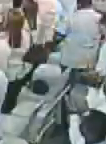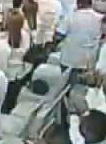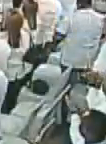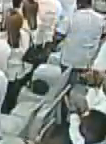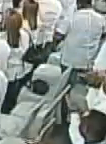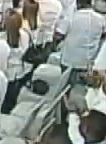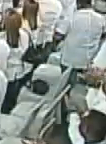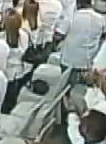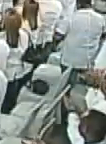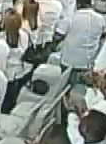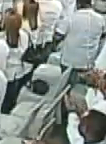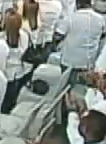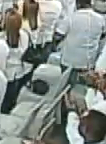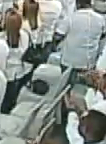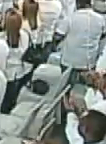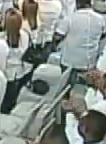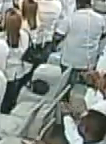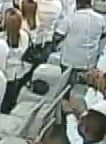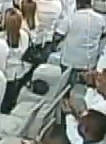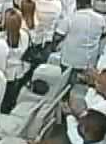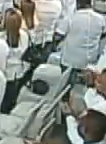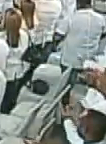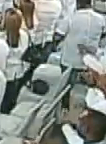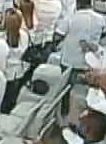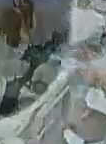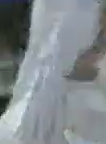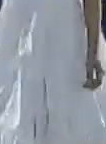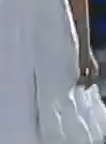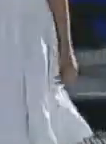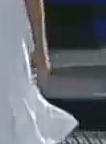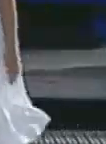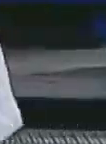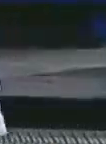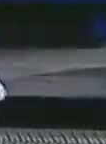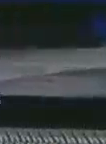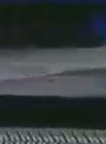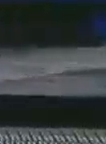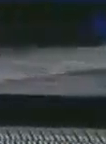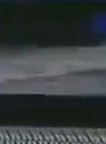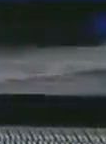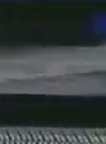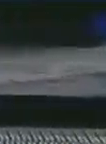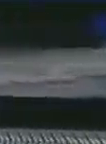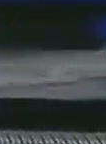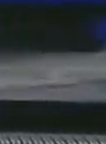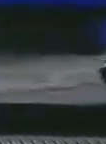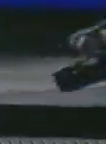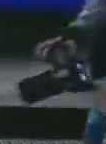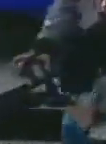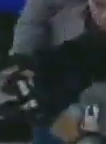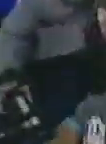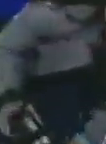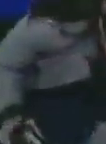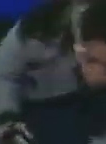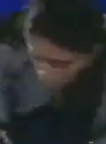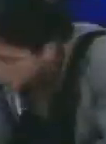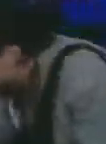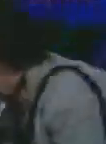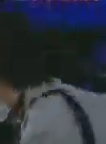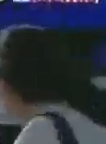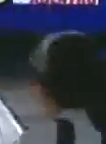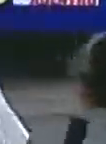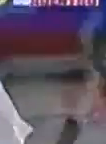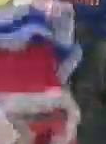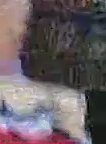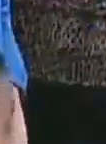el Círculo Militar de Venezuela ubicado en Fuerte Tiuna. ¿Quiénes le acompañan en este importante y destacado